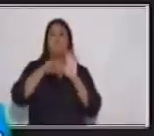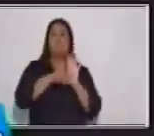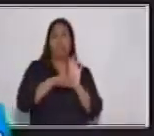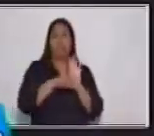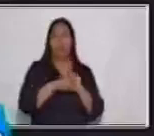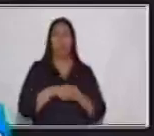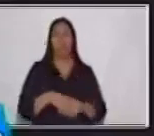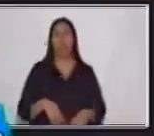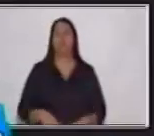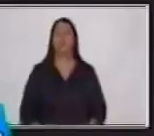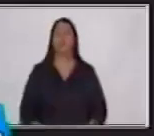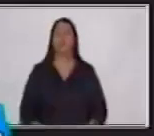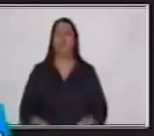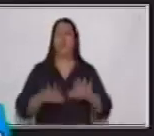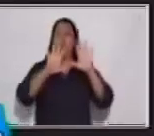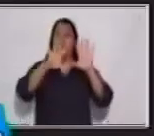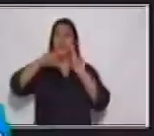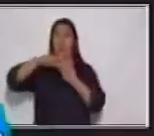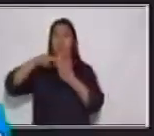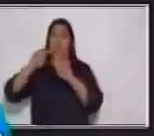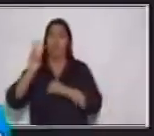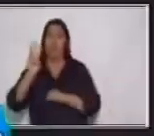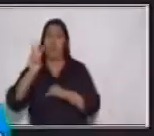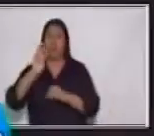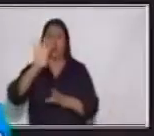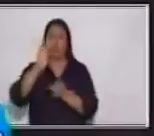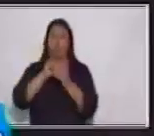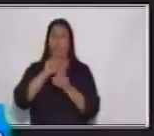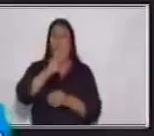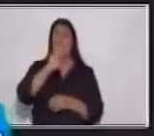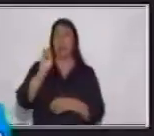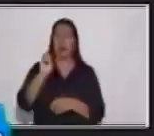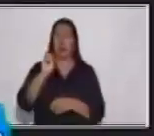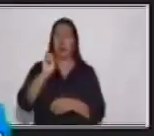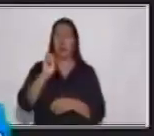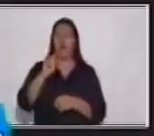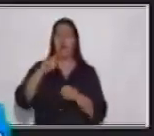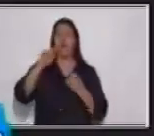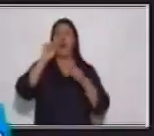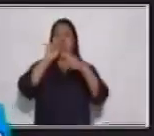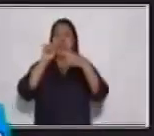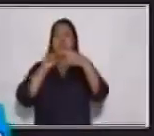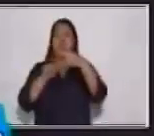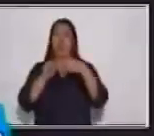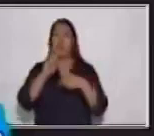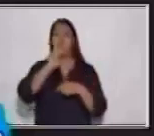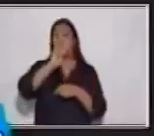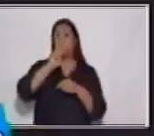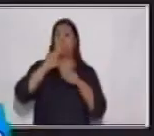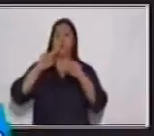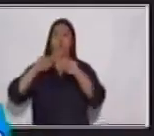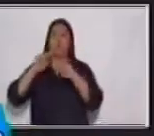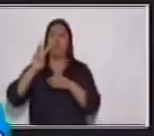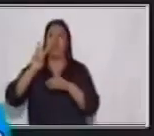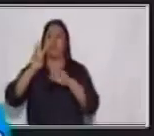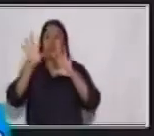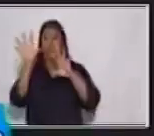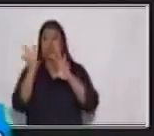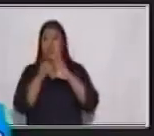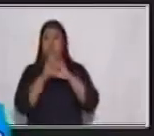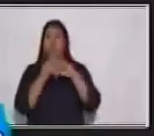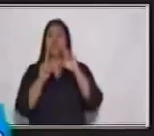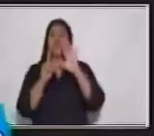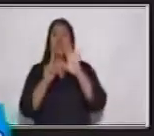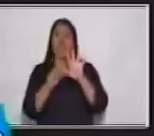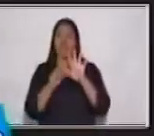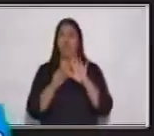10 por 3, 30, dividido 2 por 3, 6. Más